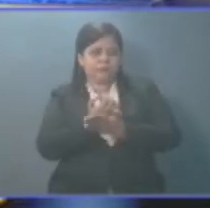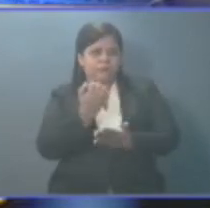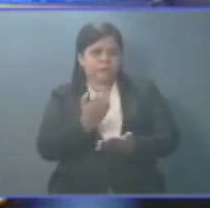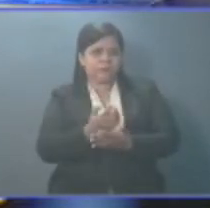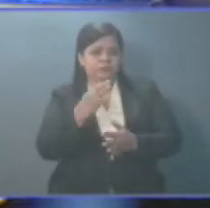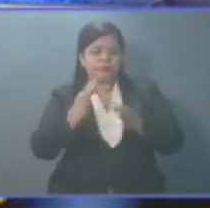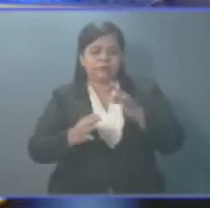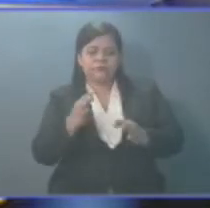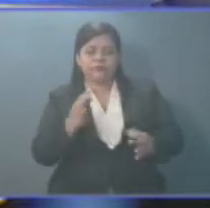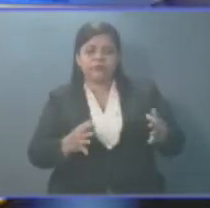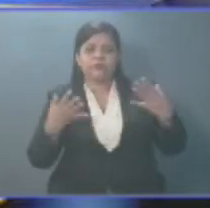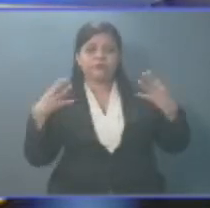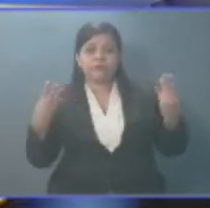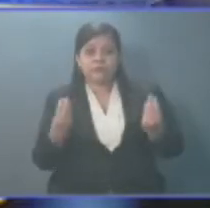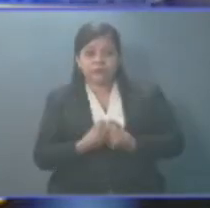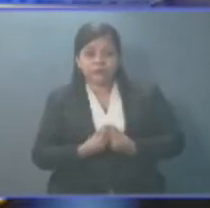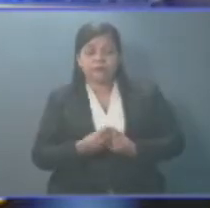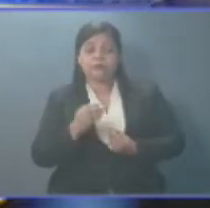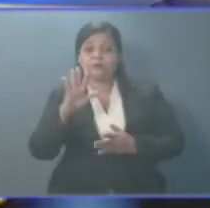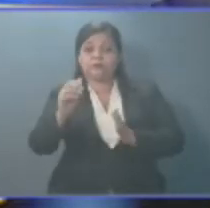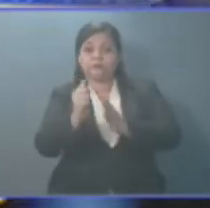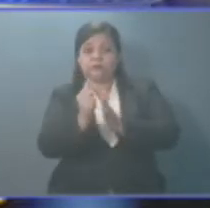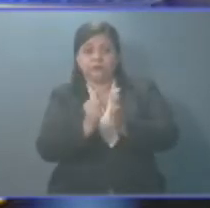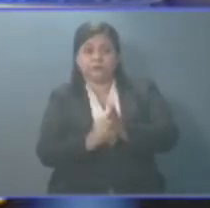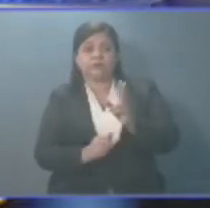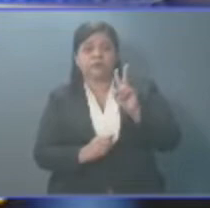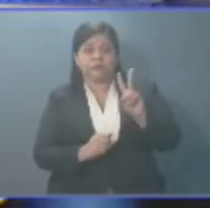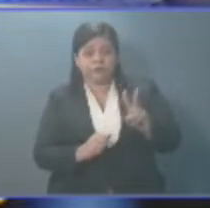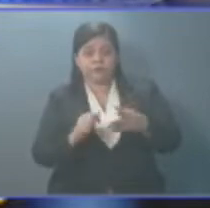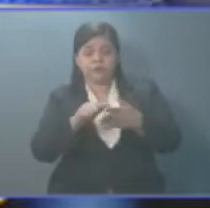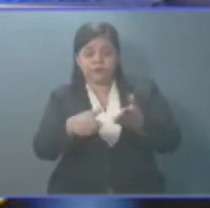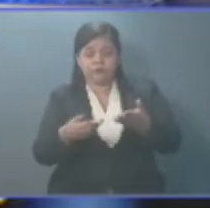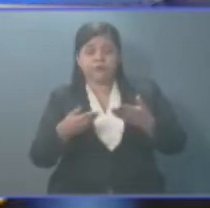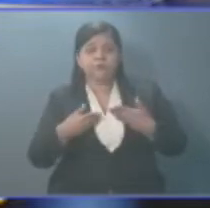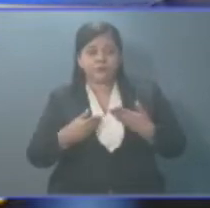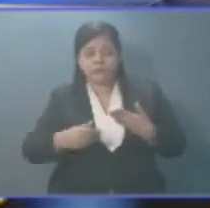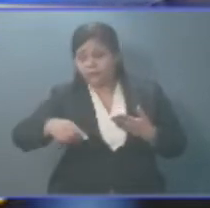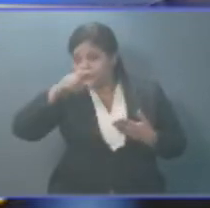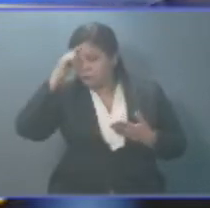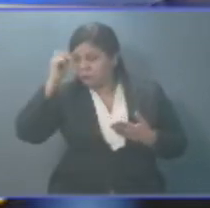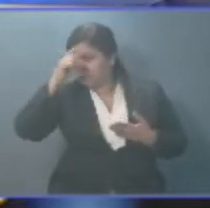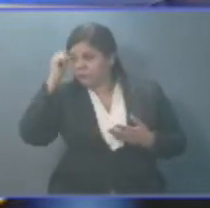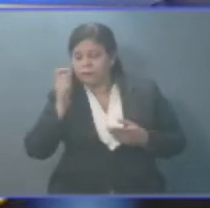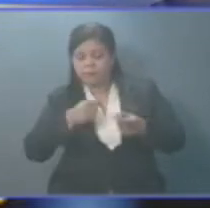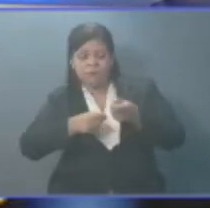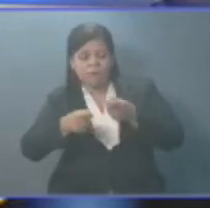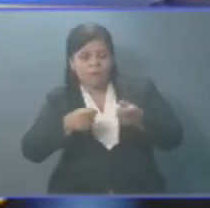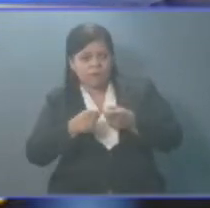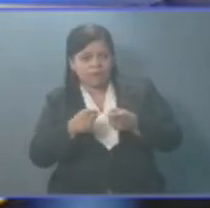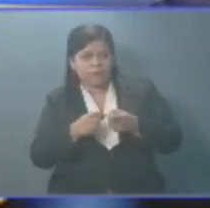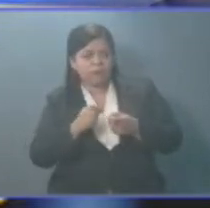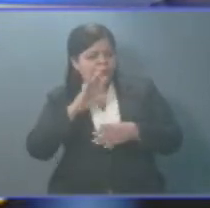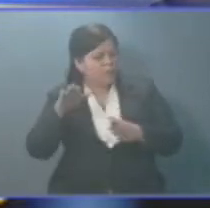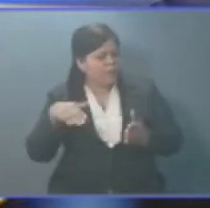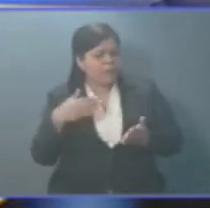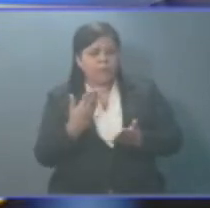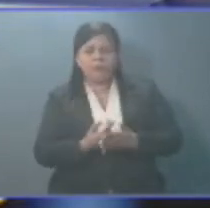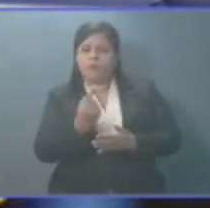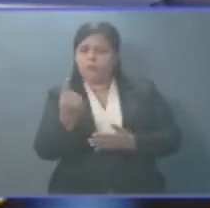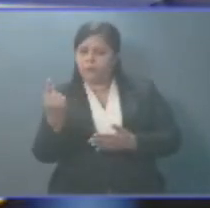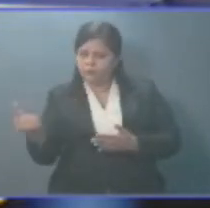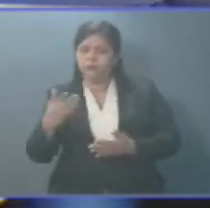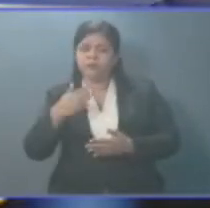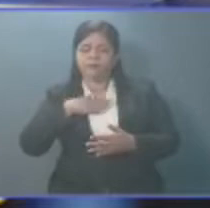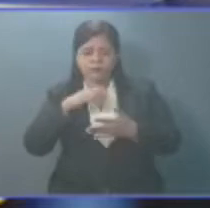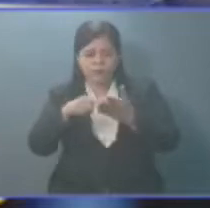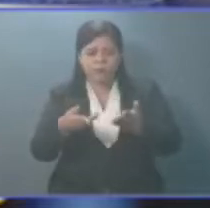justicia social. Y que su artículo 2 regula el derecho al trabajo que tiene toda persona, así como a